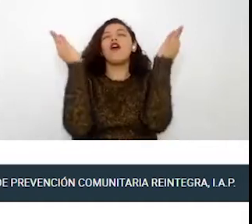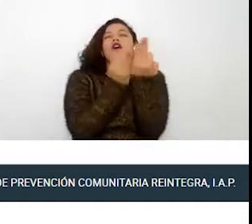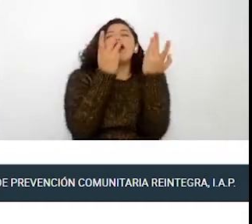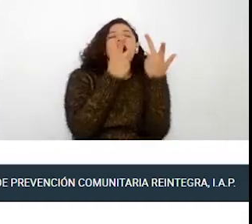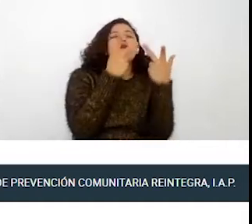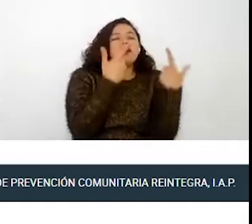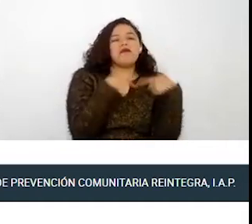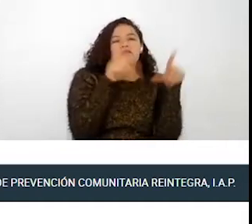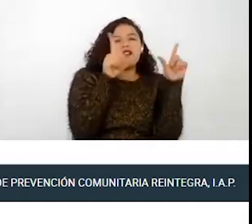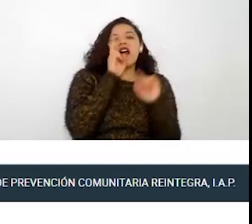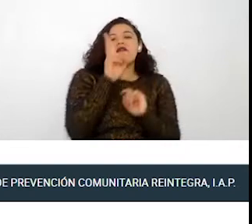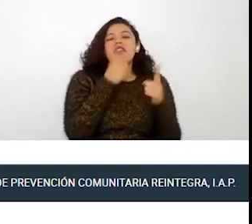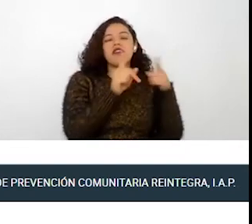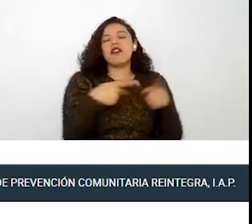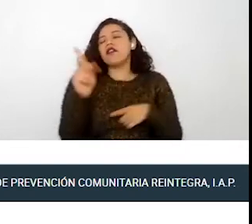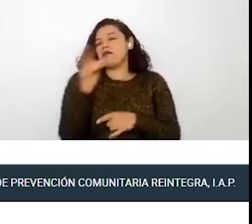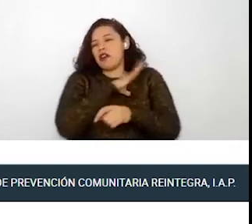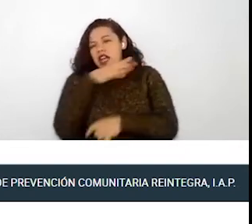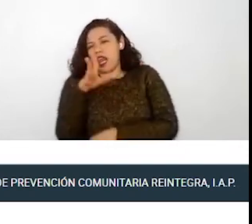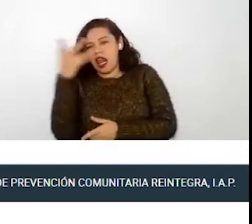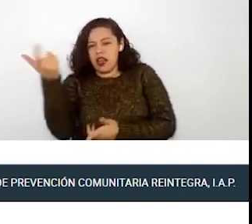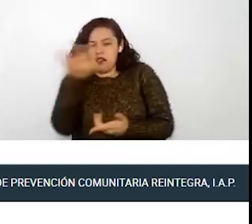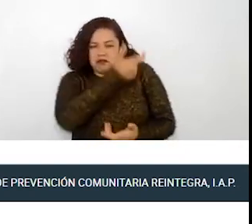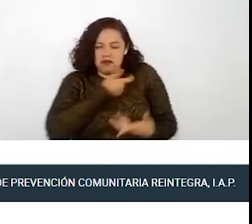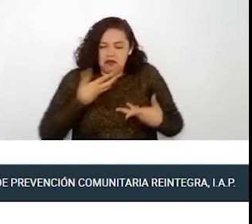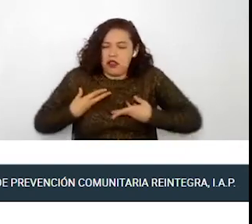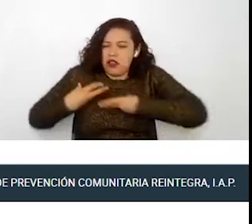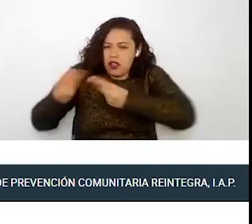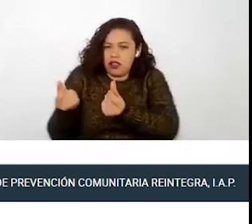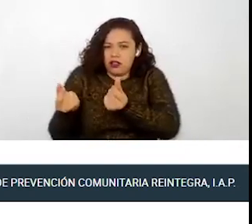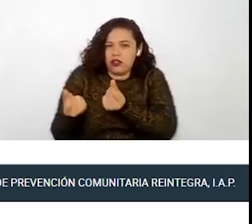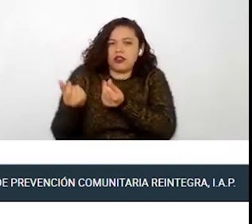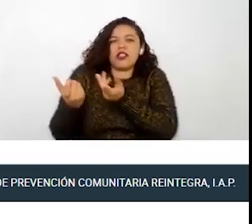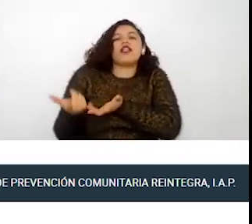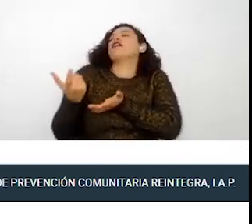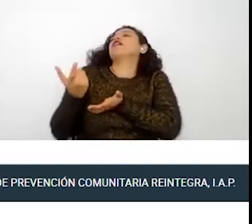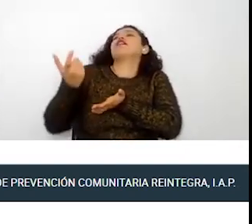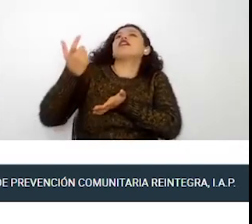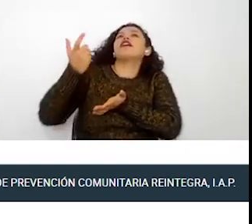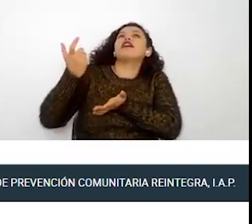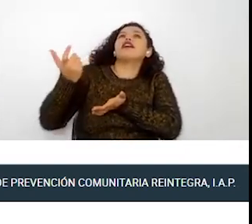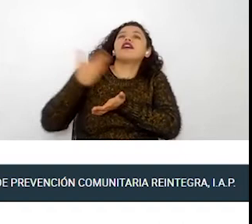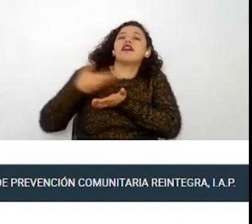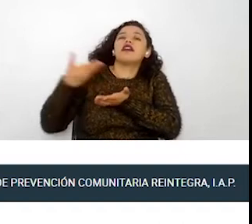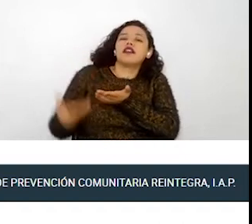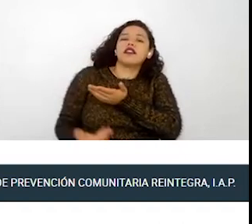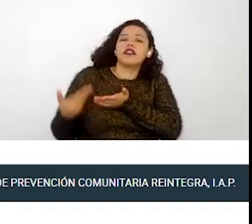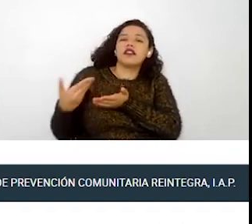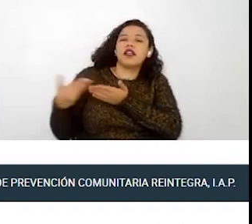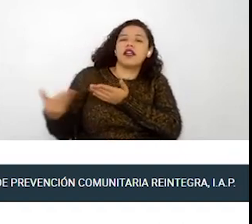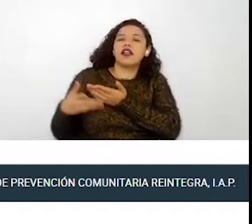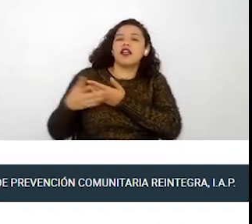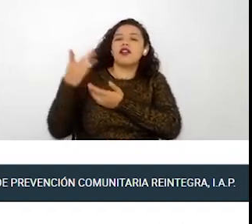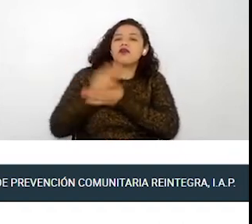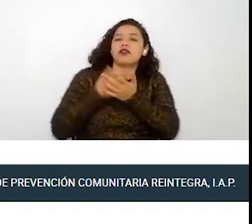pero en general se van a cargar los ingresos egresos y este en este caso tenemos aquí las proyecciones los proyectos de